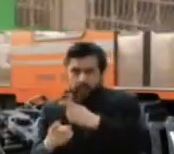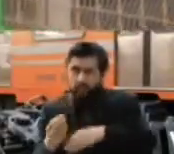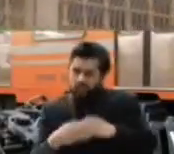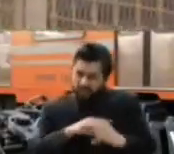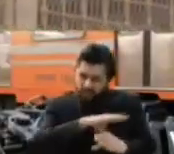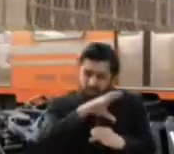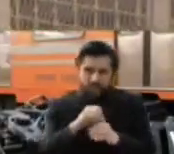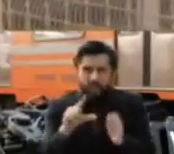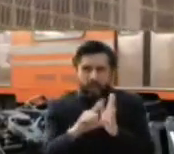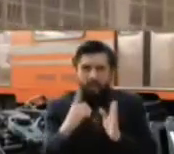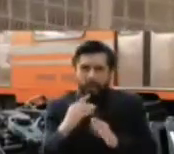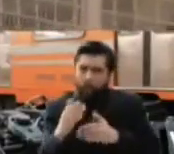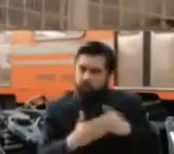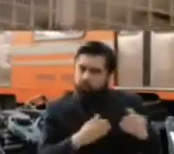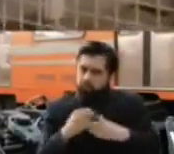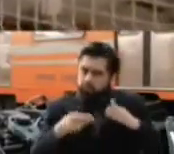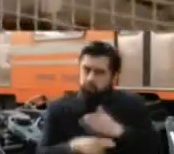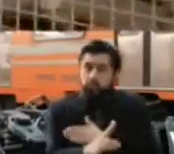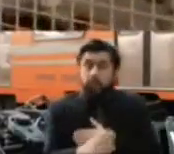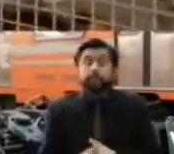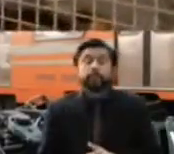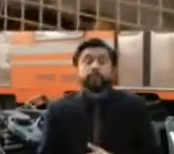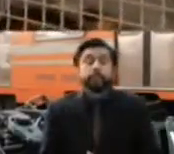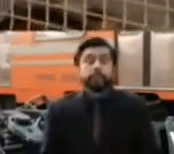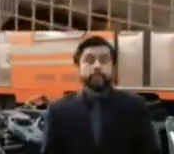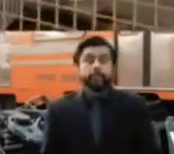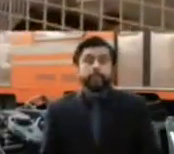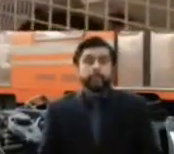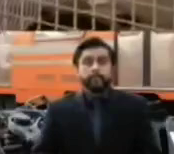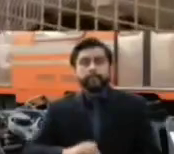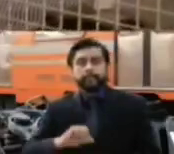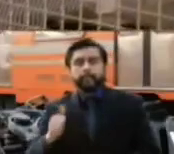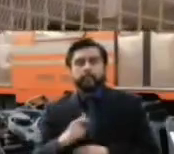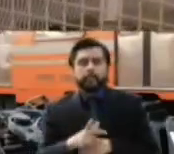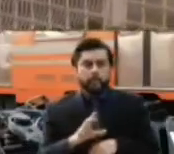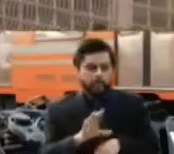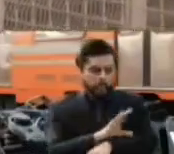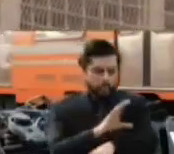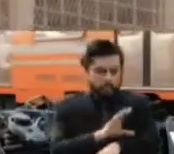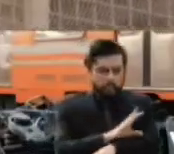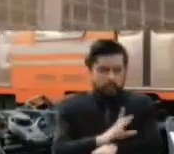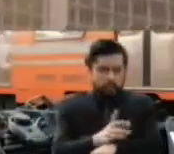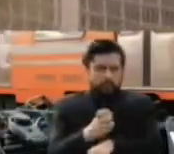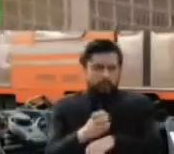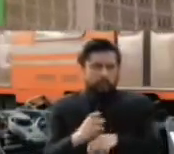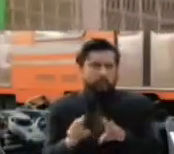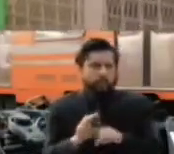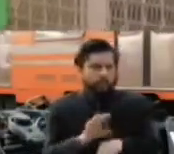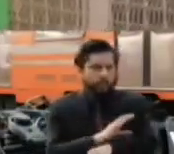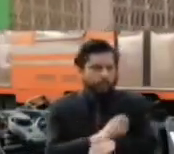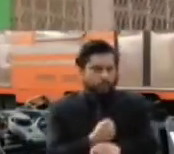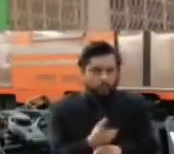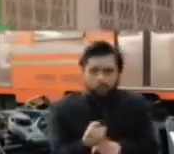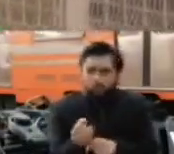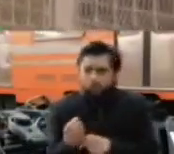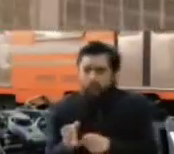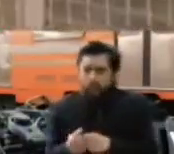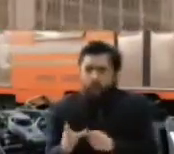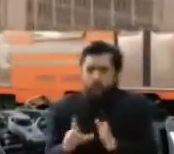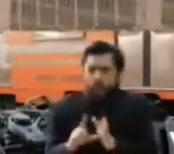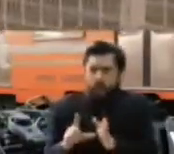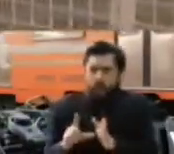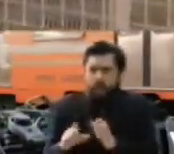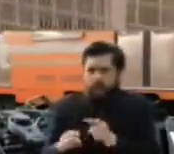integral completa de la línea 1. Y en el caso del suministro de energía eléctrica, que en realidad no es suministro, es transmisión y distribución de energía